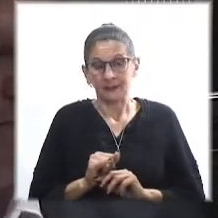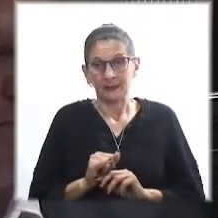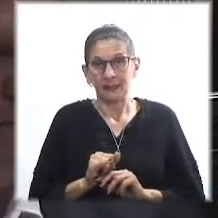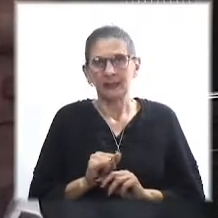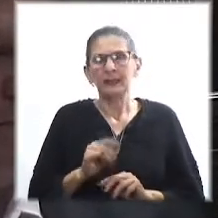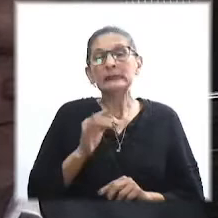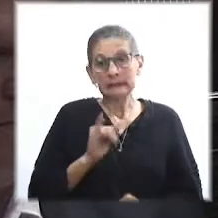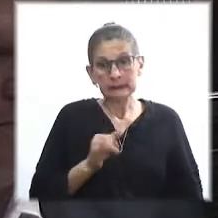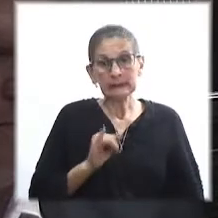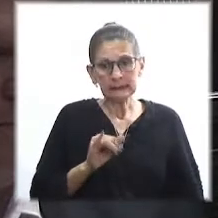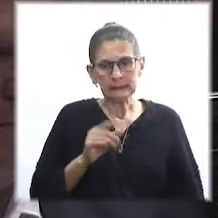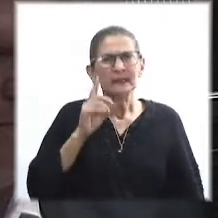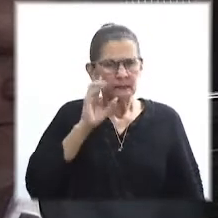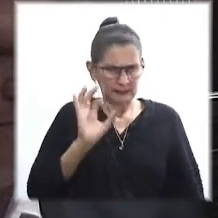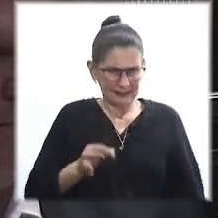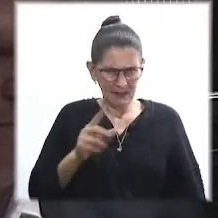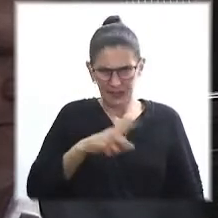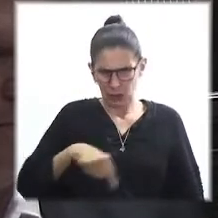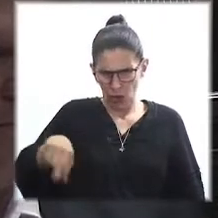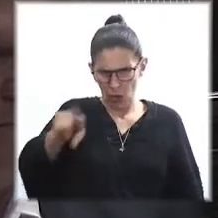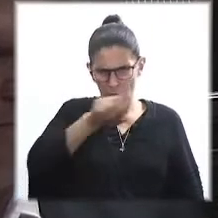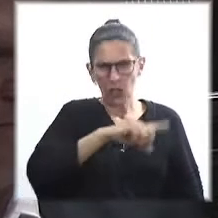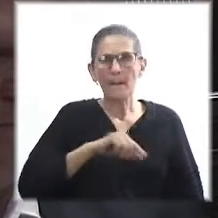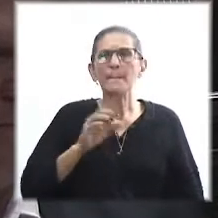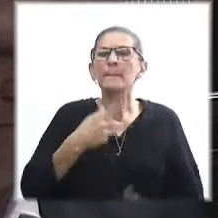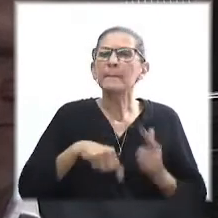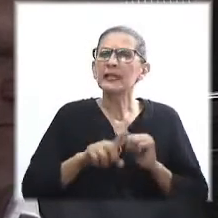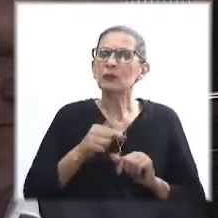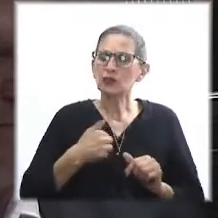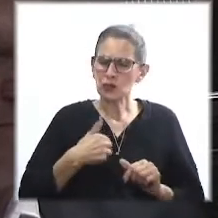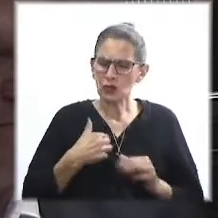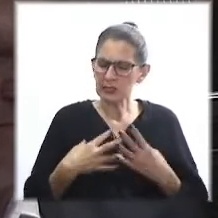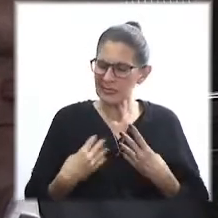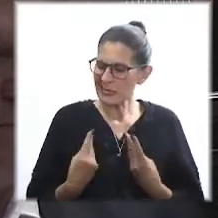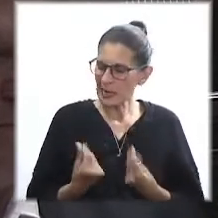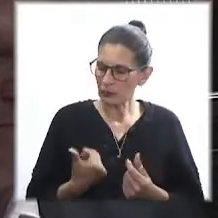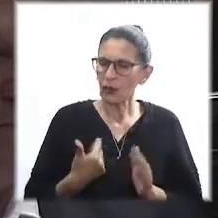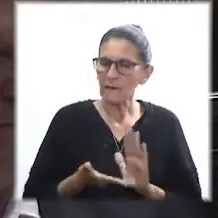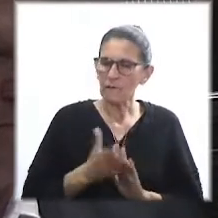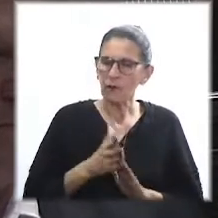Y él dice, sí, eso lo saben todos, pero yo siento que me voy a morir.